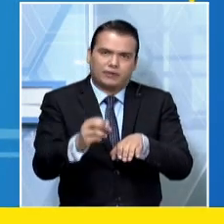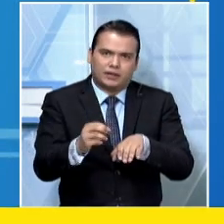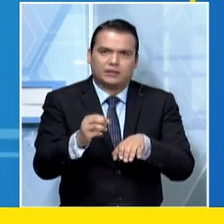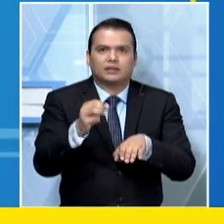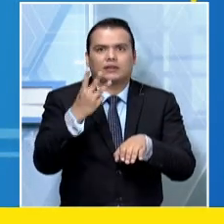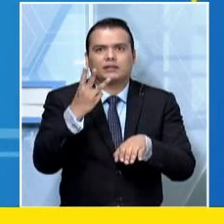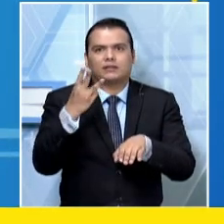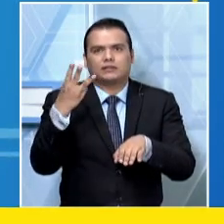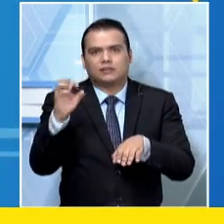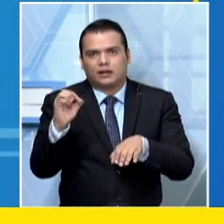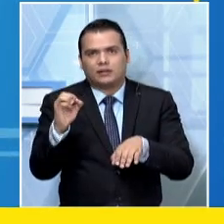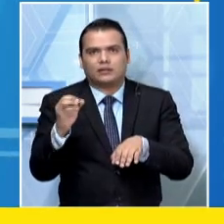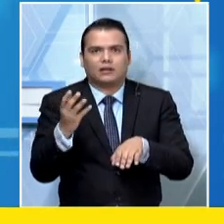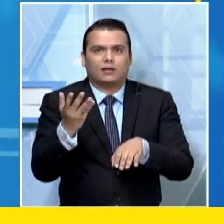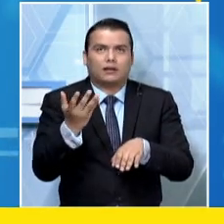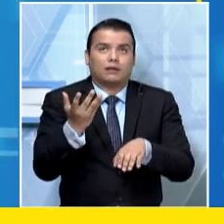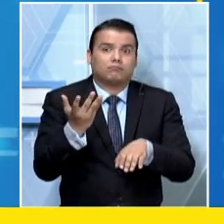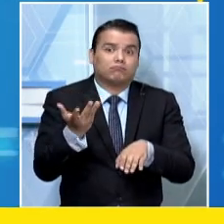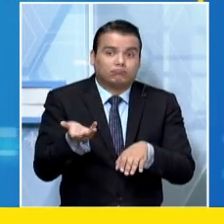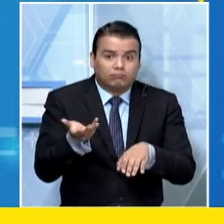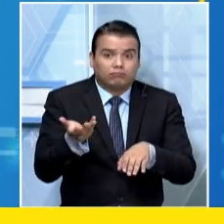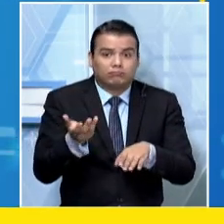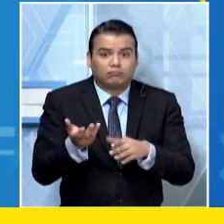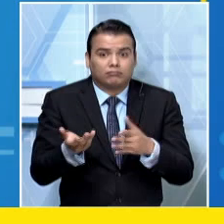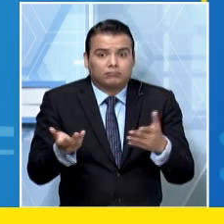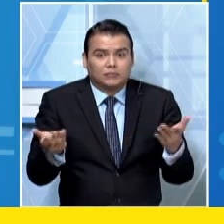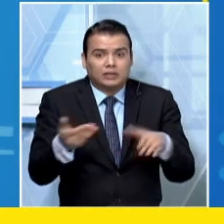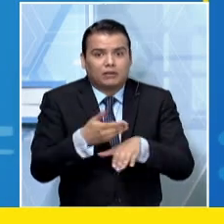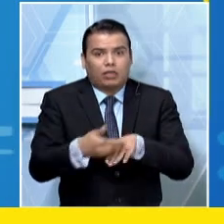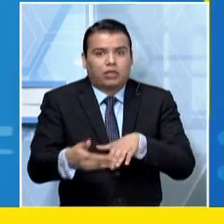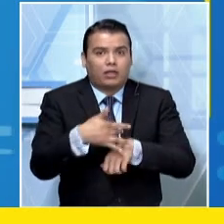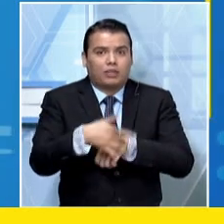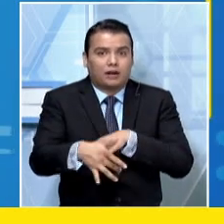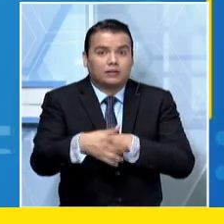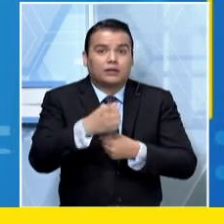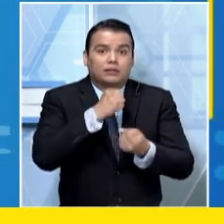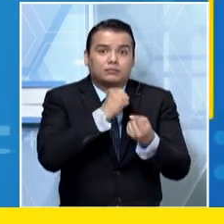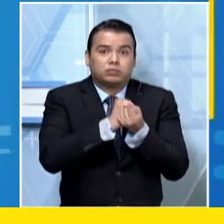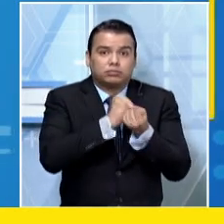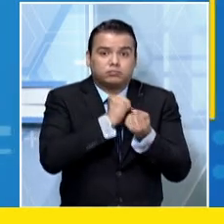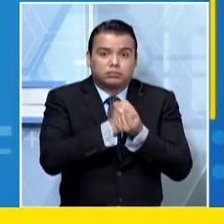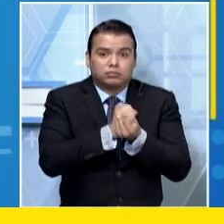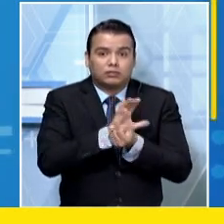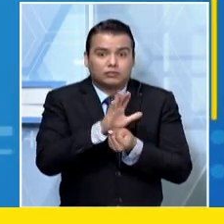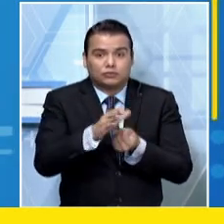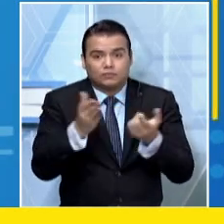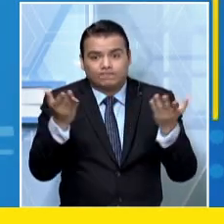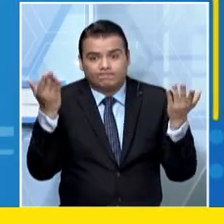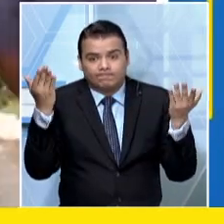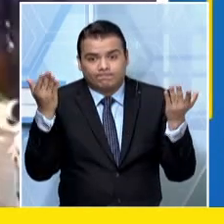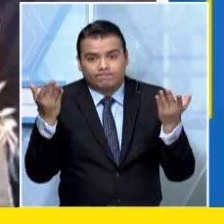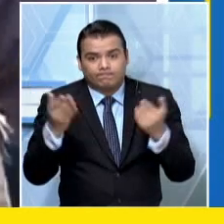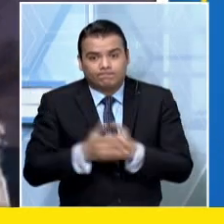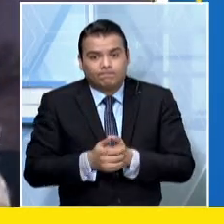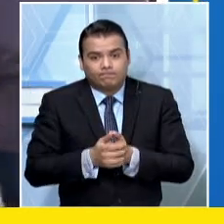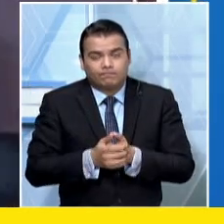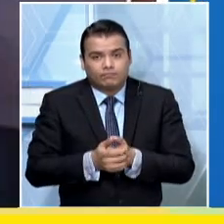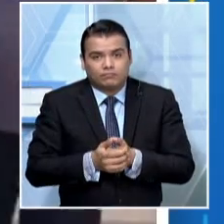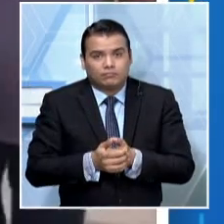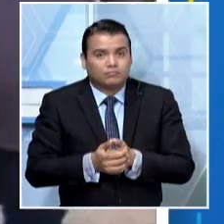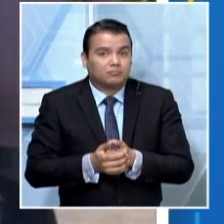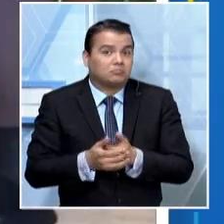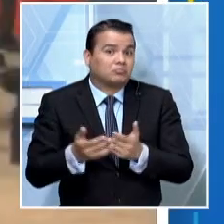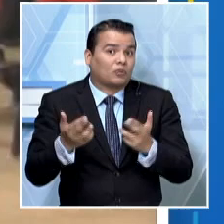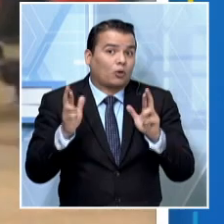nos perjudica a nosotros porque hay sobrecupo del servicio de transporte público. Se espera que en